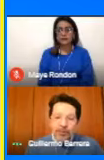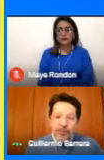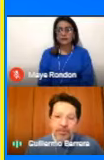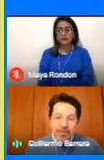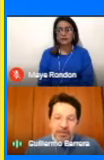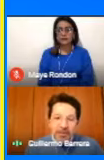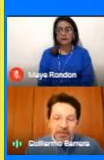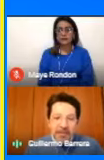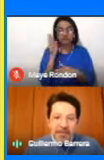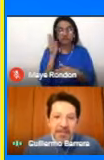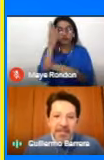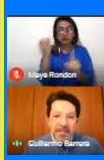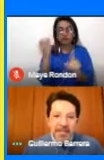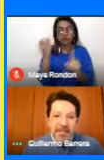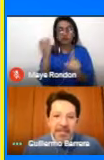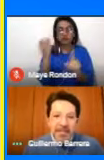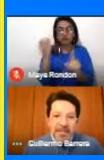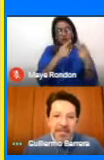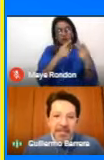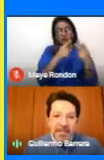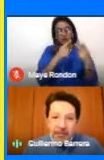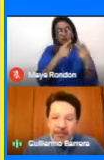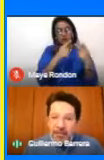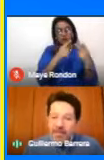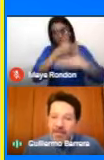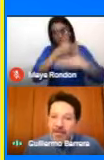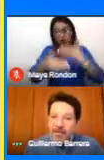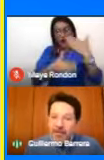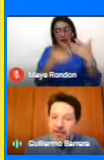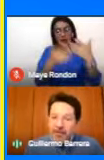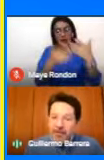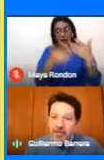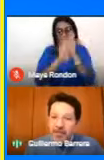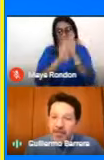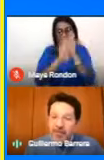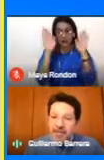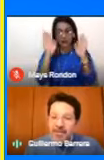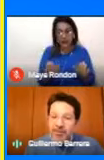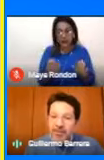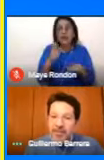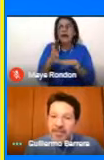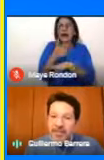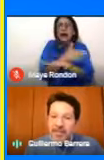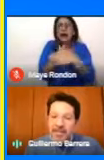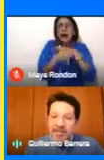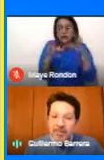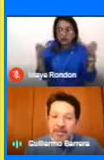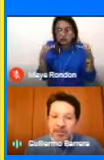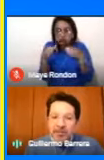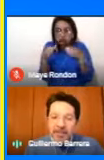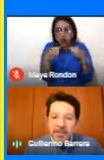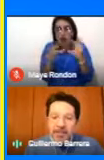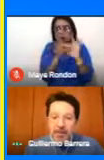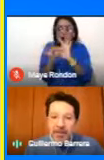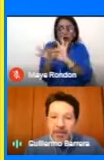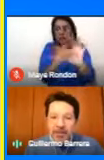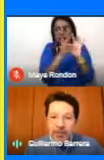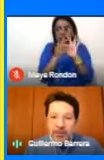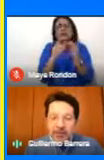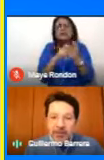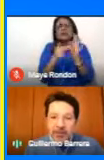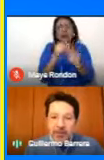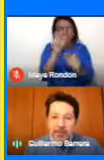futuro, tenga un proceso de desarrollo, tiene que haber acción colectiva. Eso quiere decir que las personas